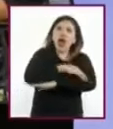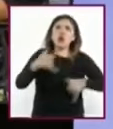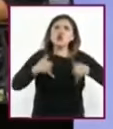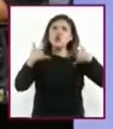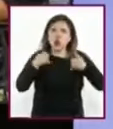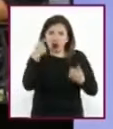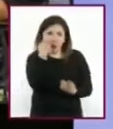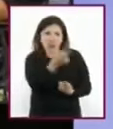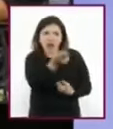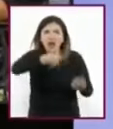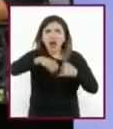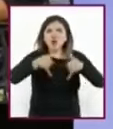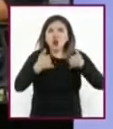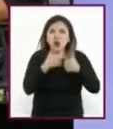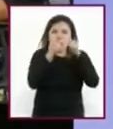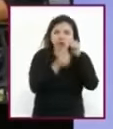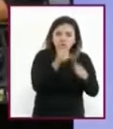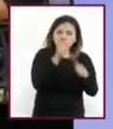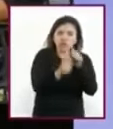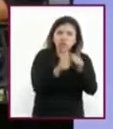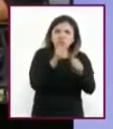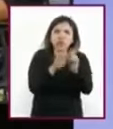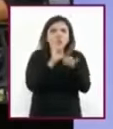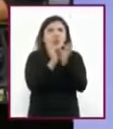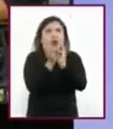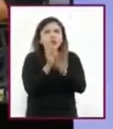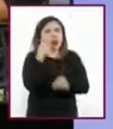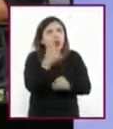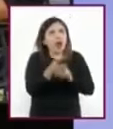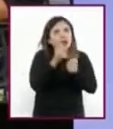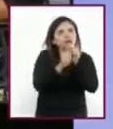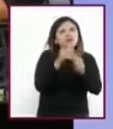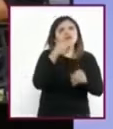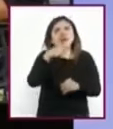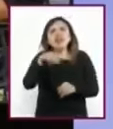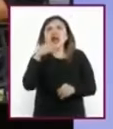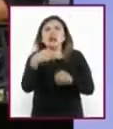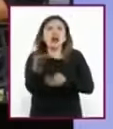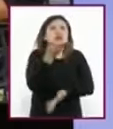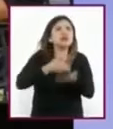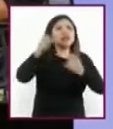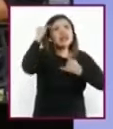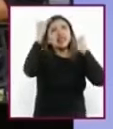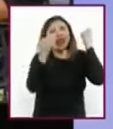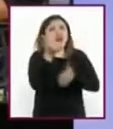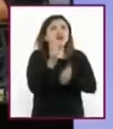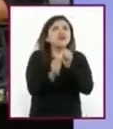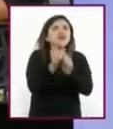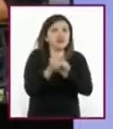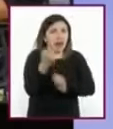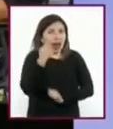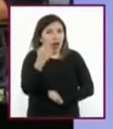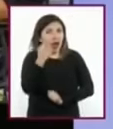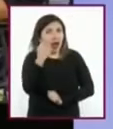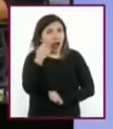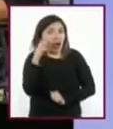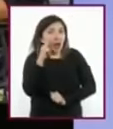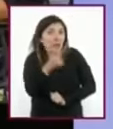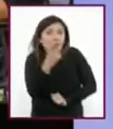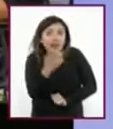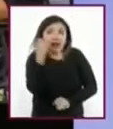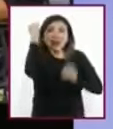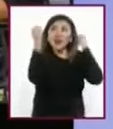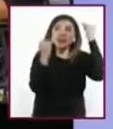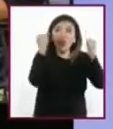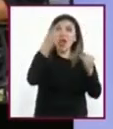jóvenes sobre todo, traemos los teléfonos en las manos y estamos intercambiando ideas, ¿no? Y estas ideas tienen